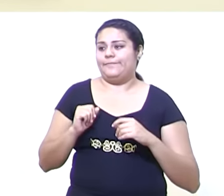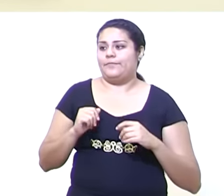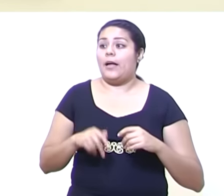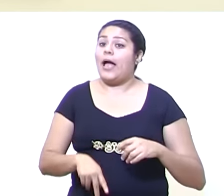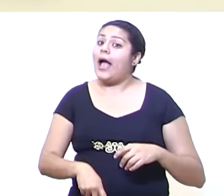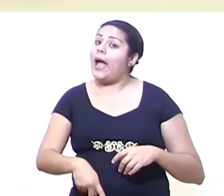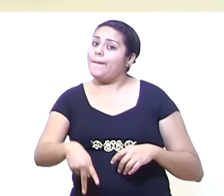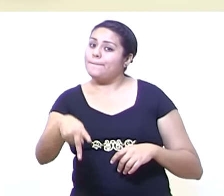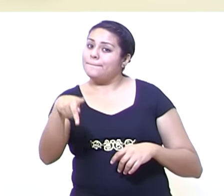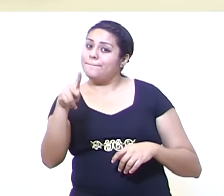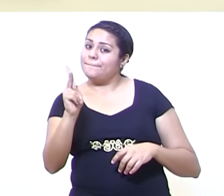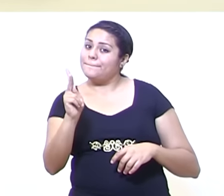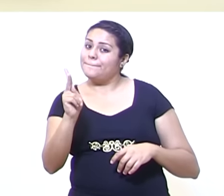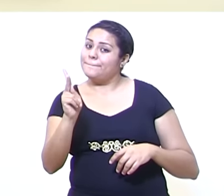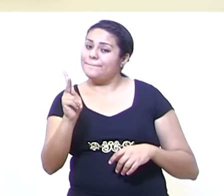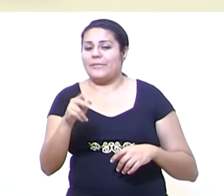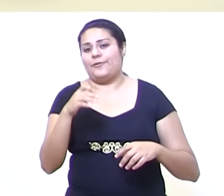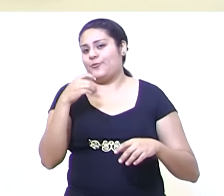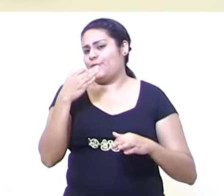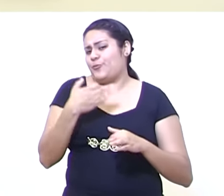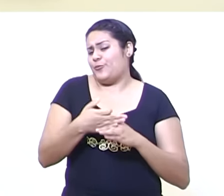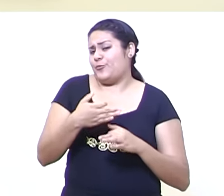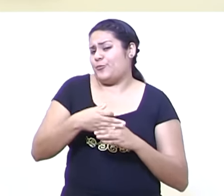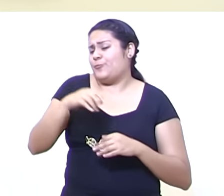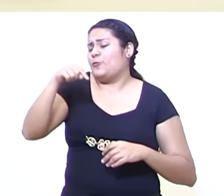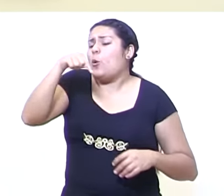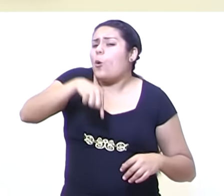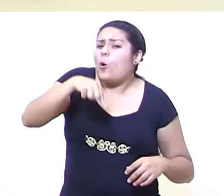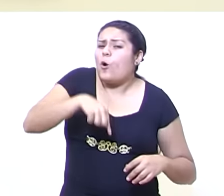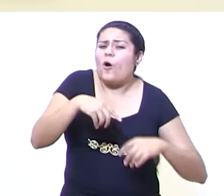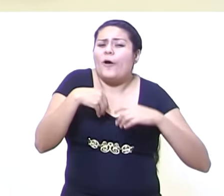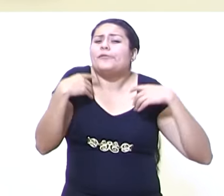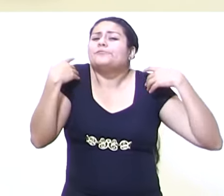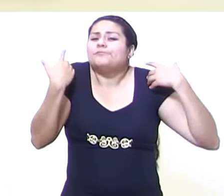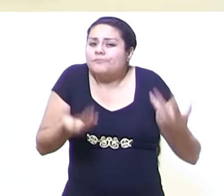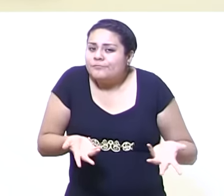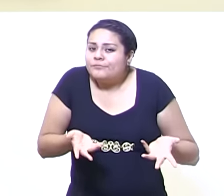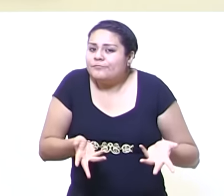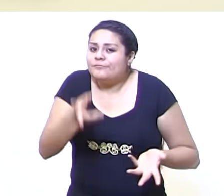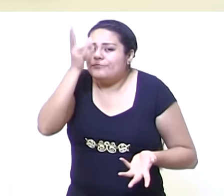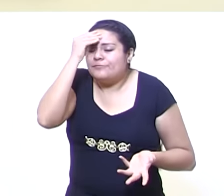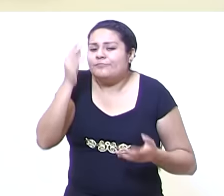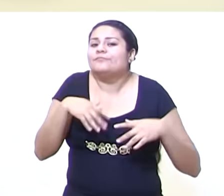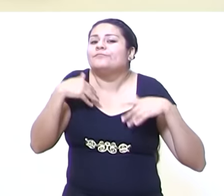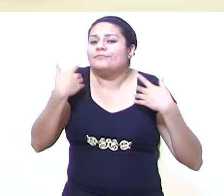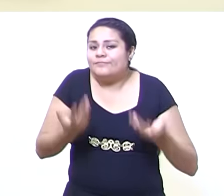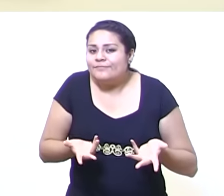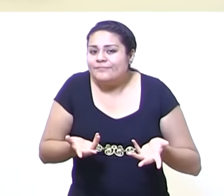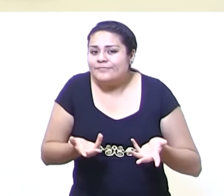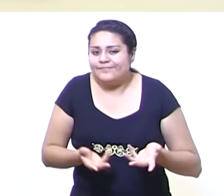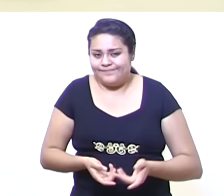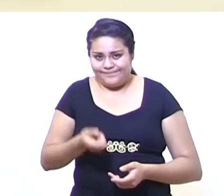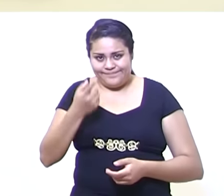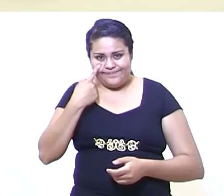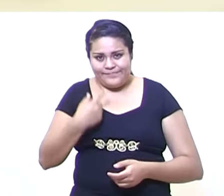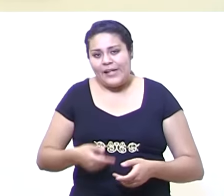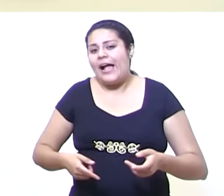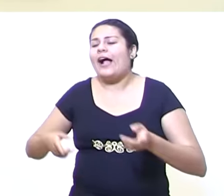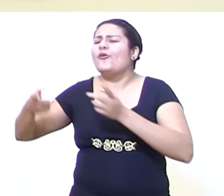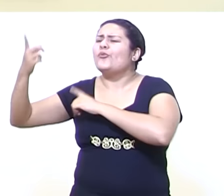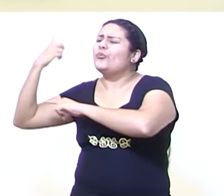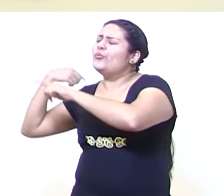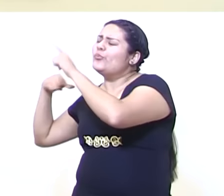Pero el día de hoy, después de muchas sesiones que hemos tenido, vamos a hacer un